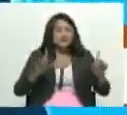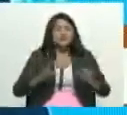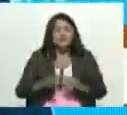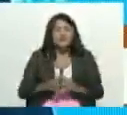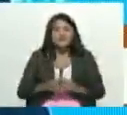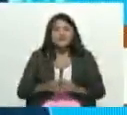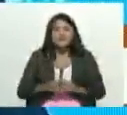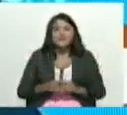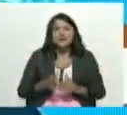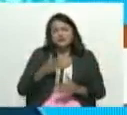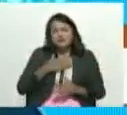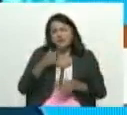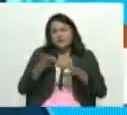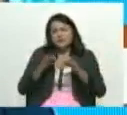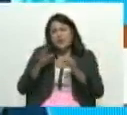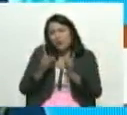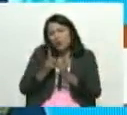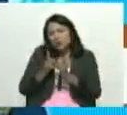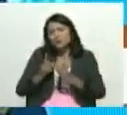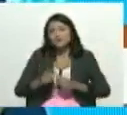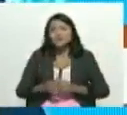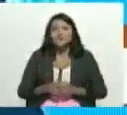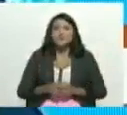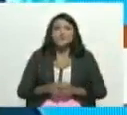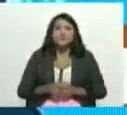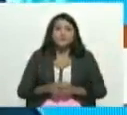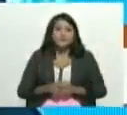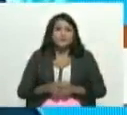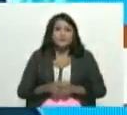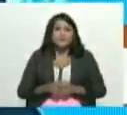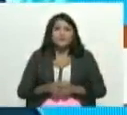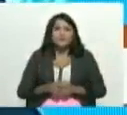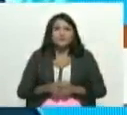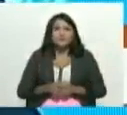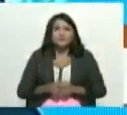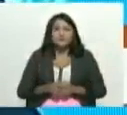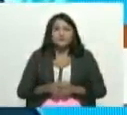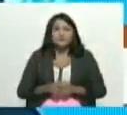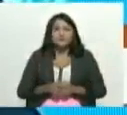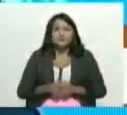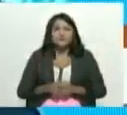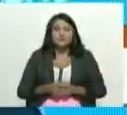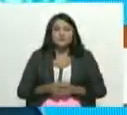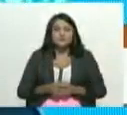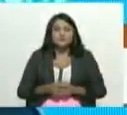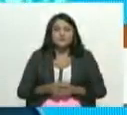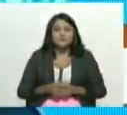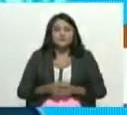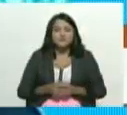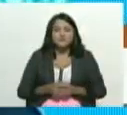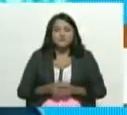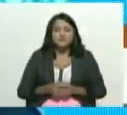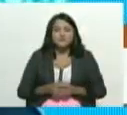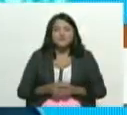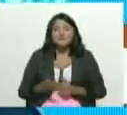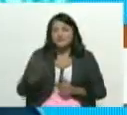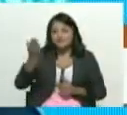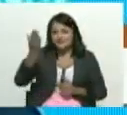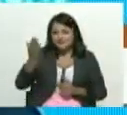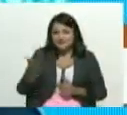solo destacar en esta introducción para la conversación a ese presidente